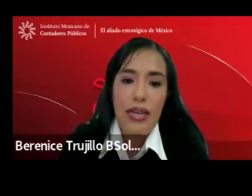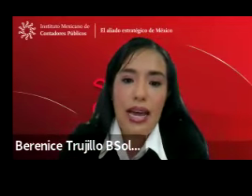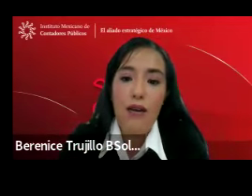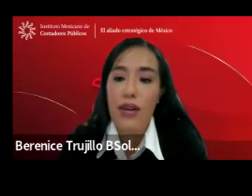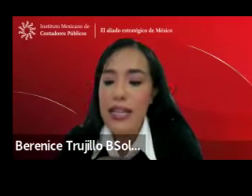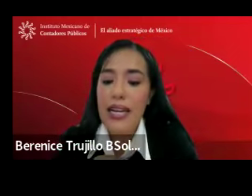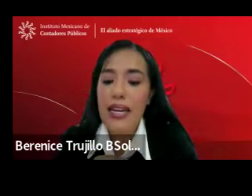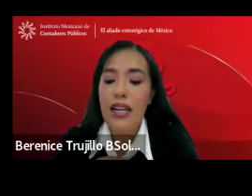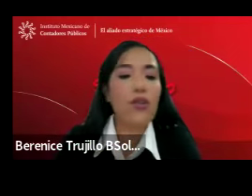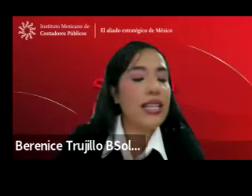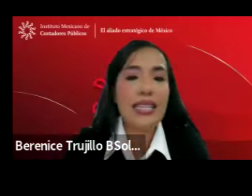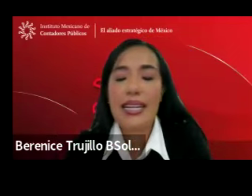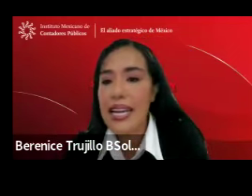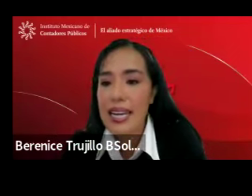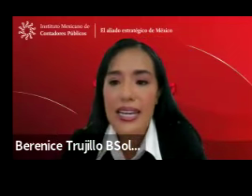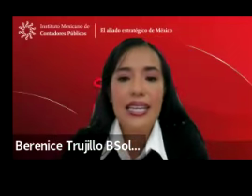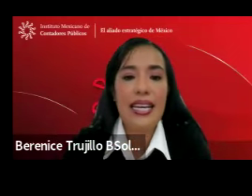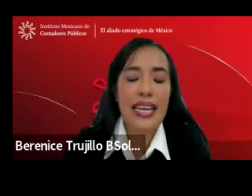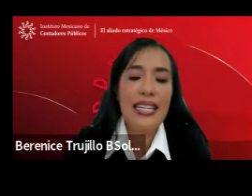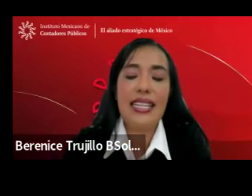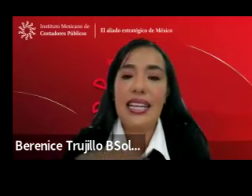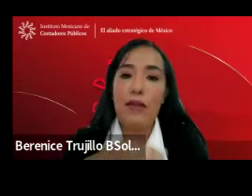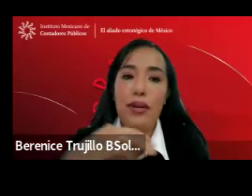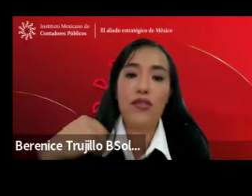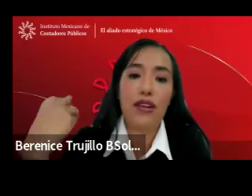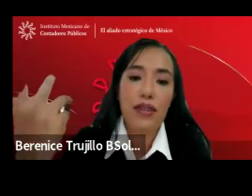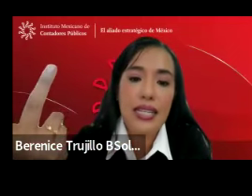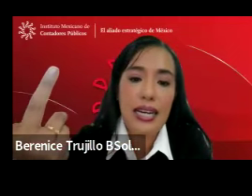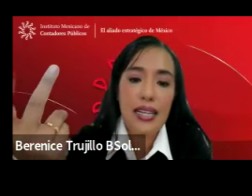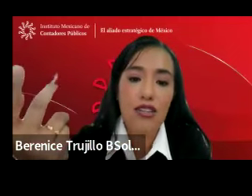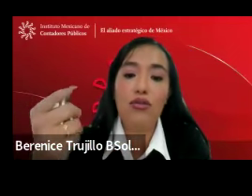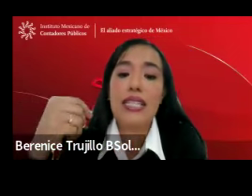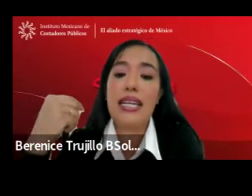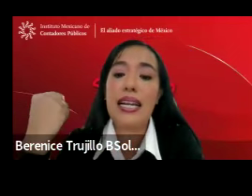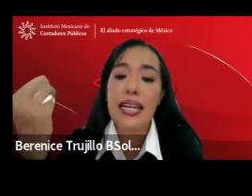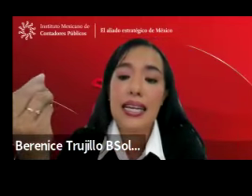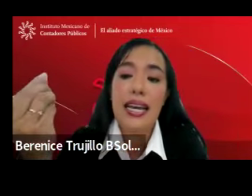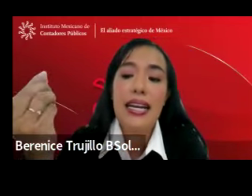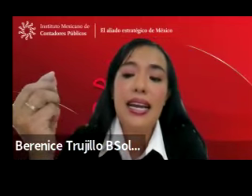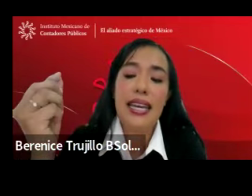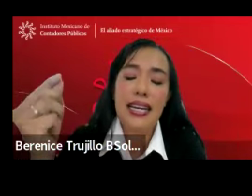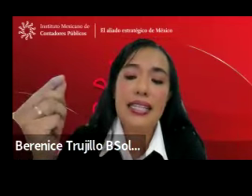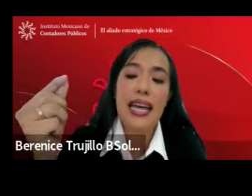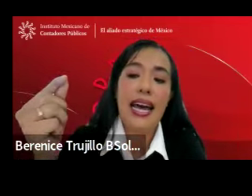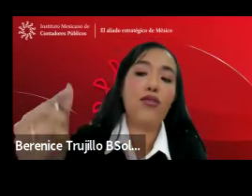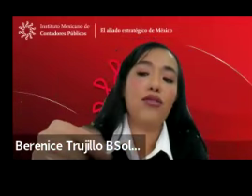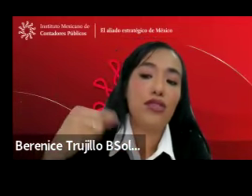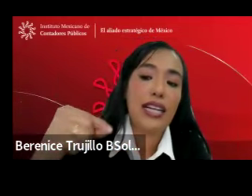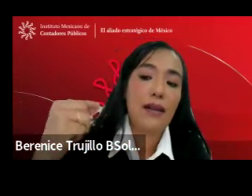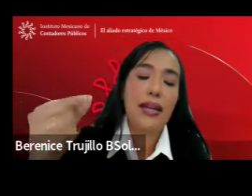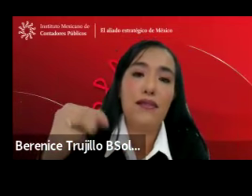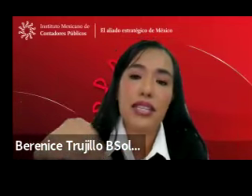recomiendo. Ahorita no está en la ley que llegues hasta la persona física, solo está en la ley que llegues